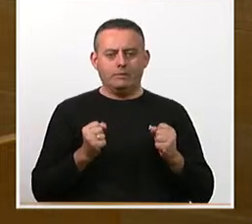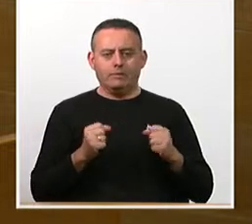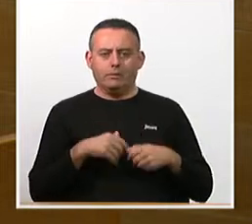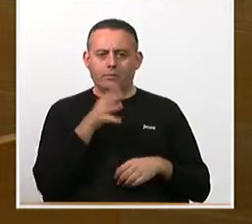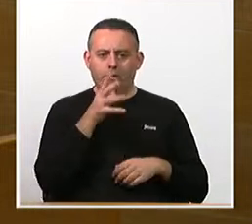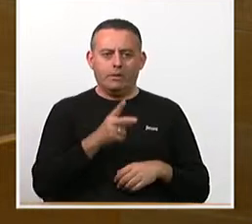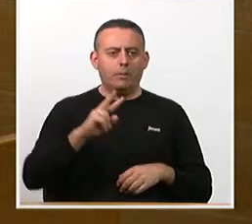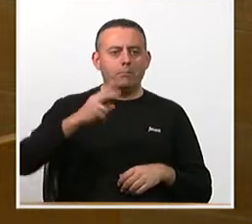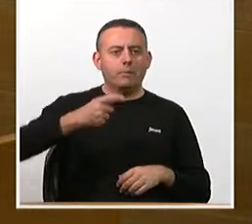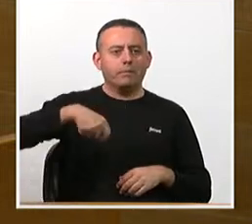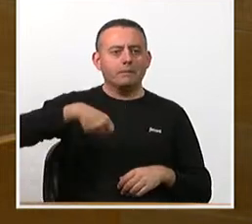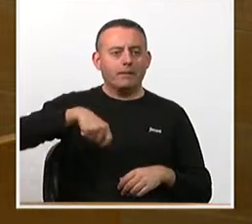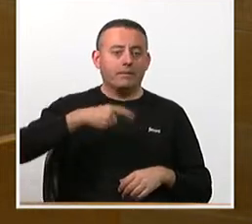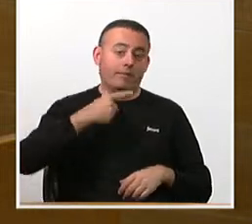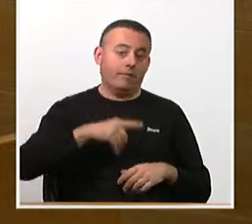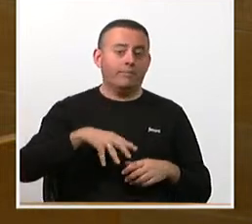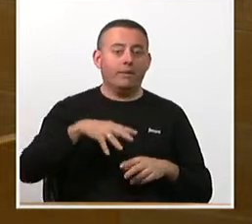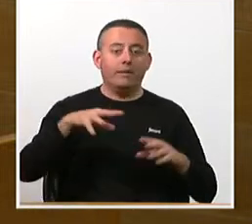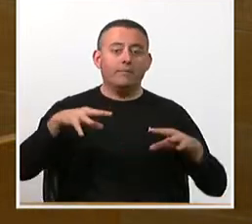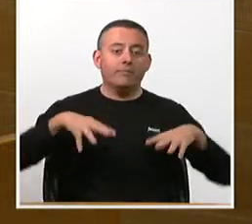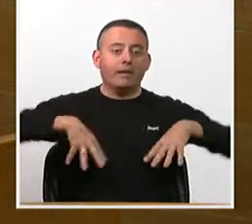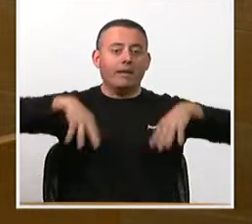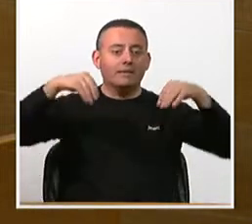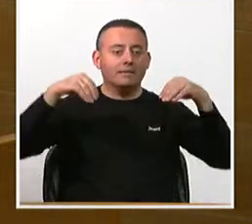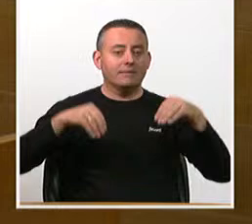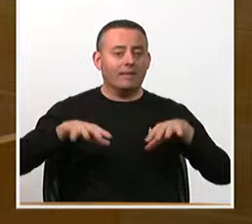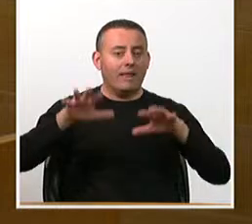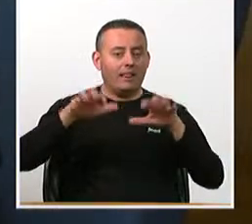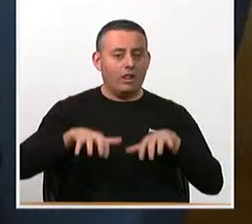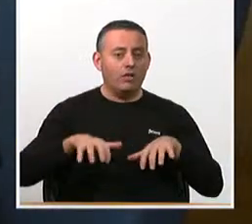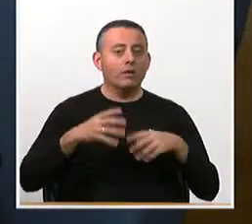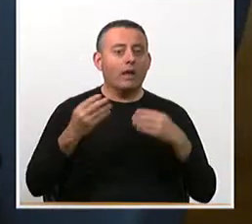vicepresidente de